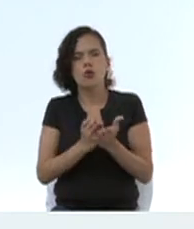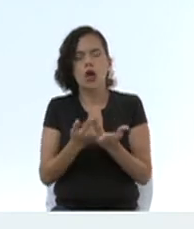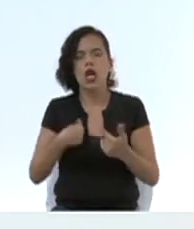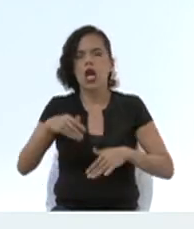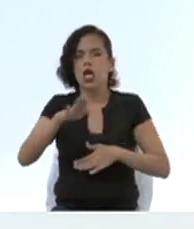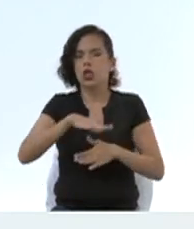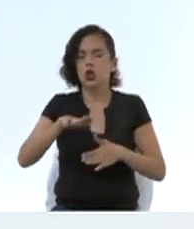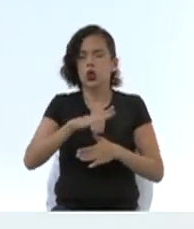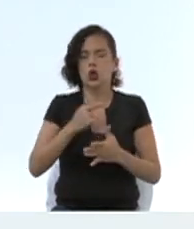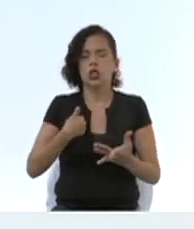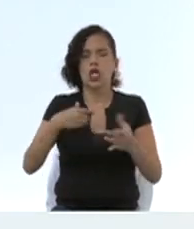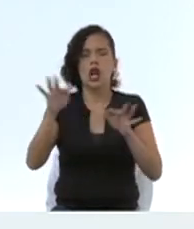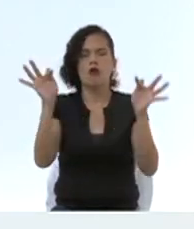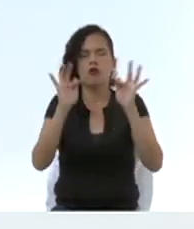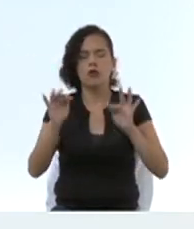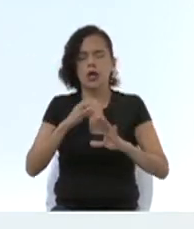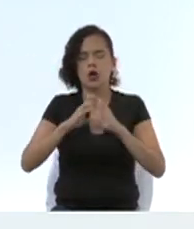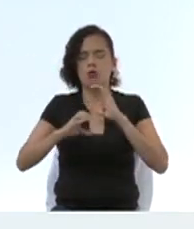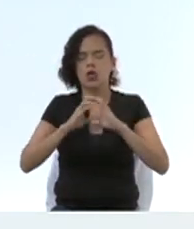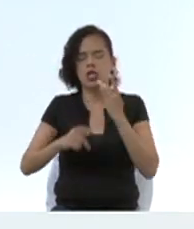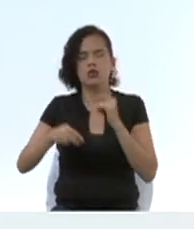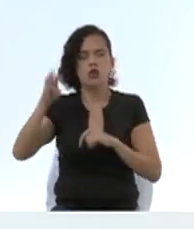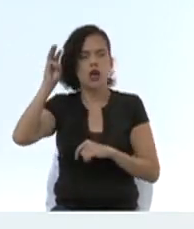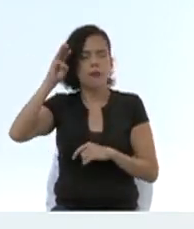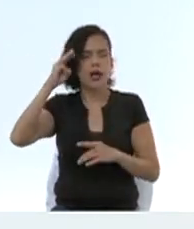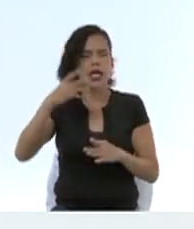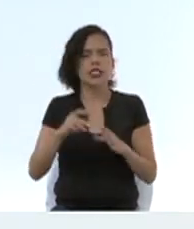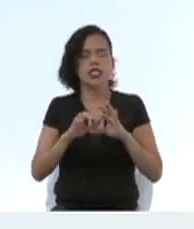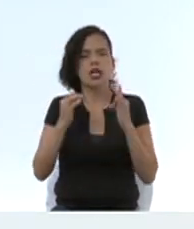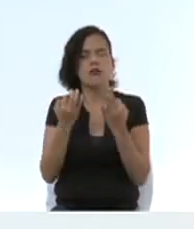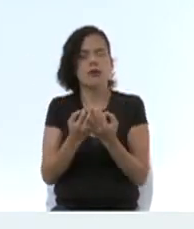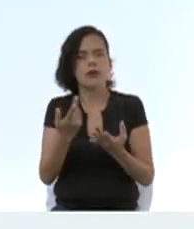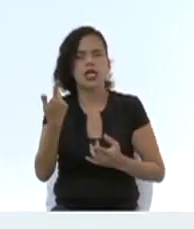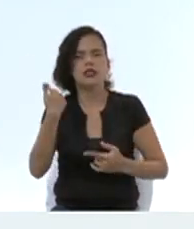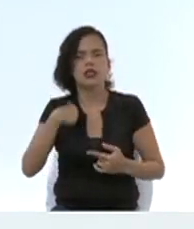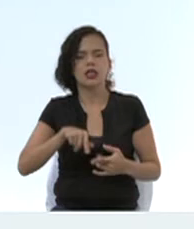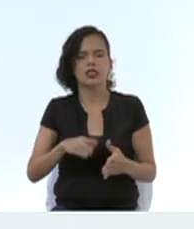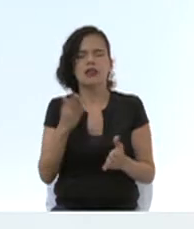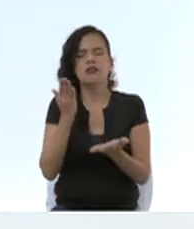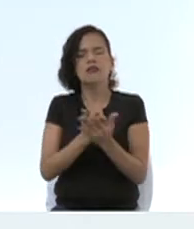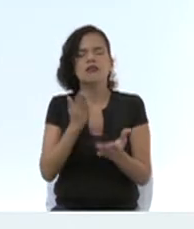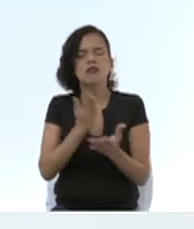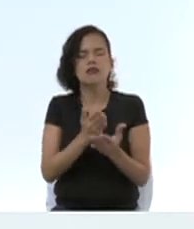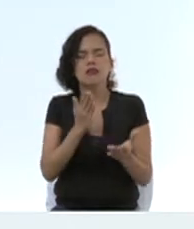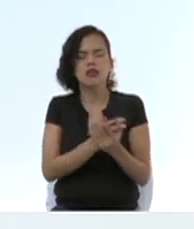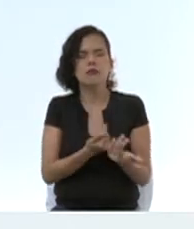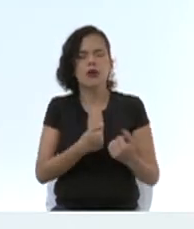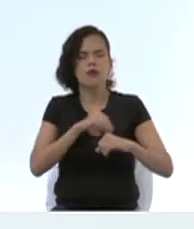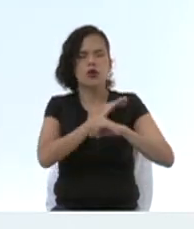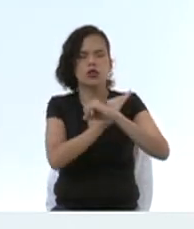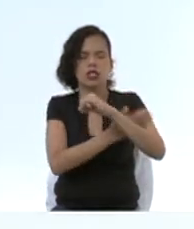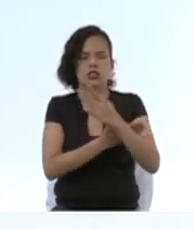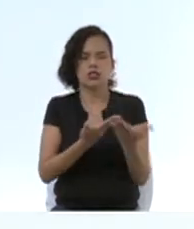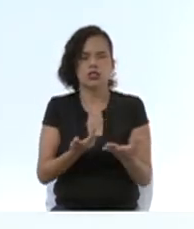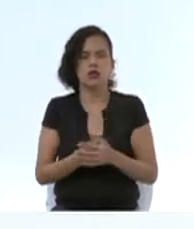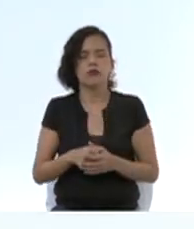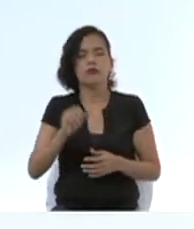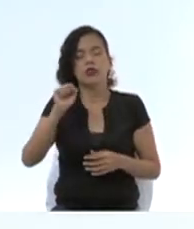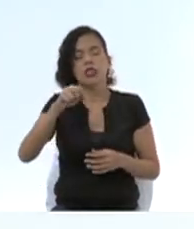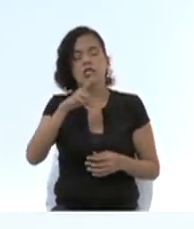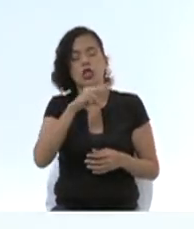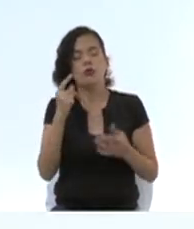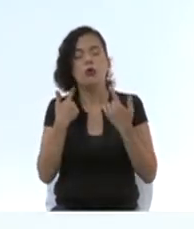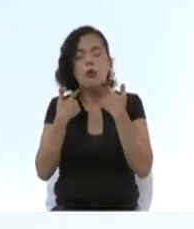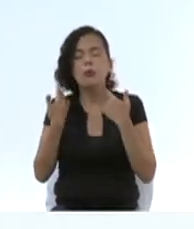los medios de comunicación con la maestra y el representante o la familia deben estar todo el tiempo fortalecidos, ¿cierto, mi profe? Es así, no